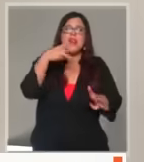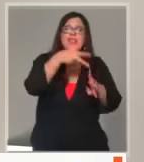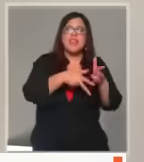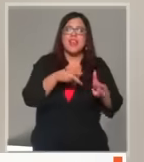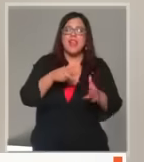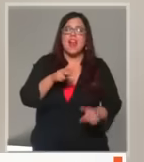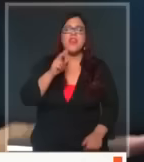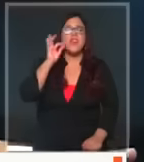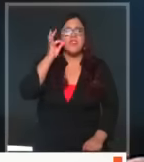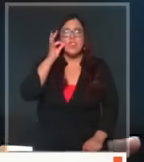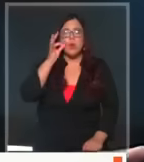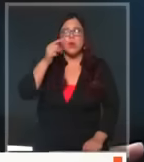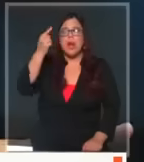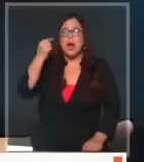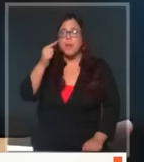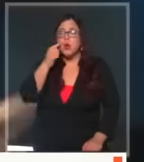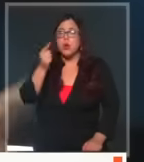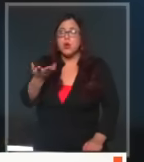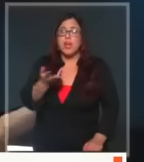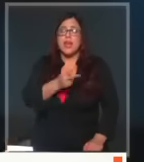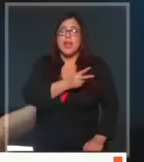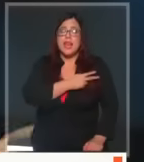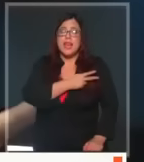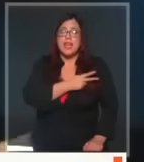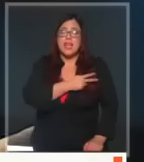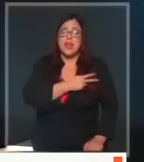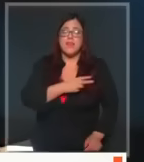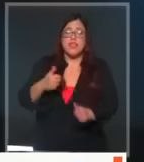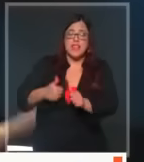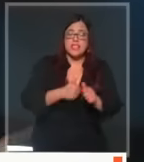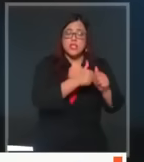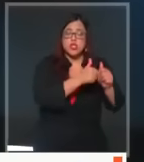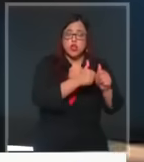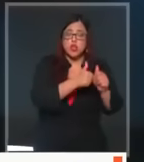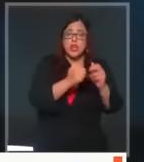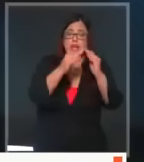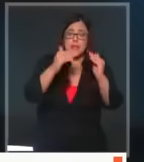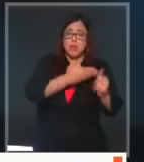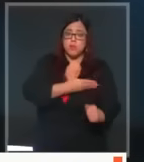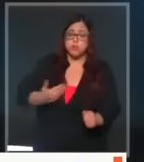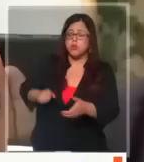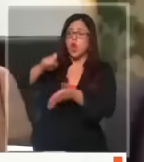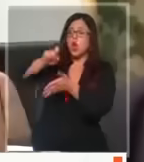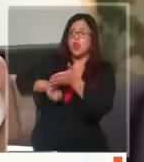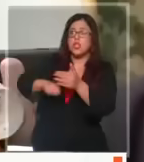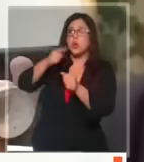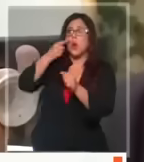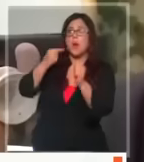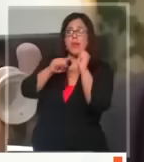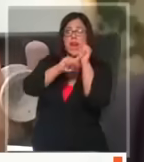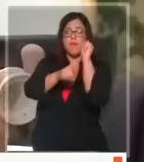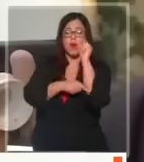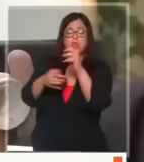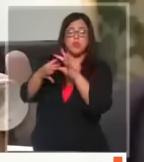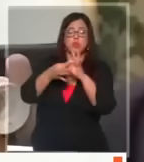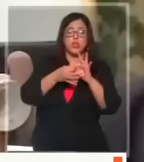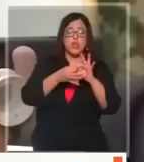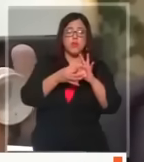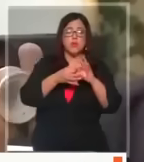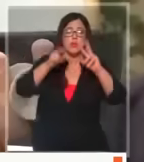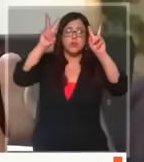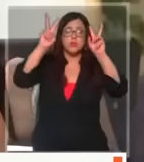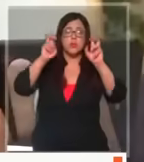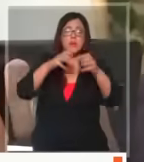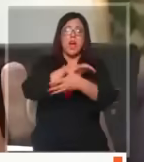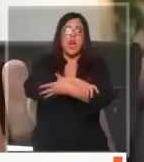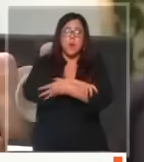nuevamente en el jefe de asesores de La Moneda. Miguel Crispi contrató a Hermosilla en octubre del año pasado en el marco de la investigación del caso Convenios.